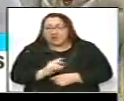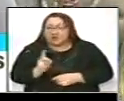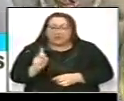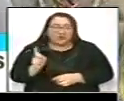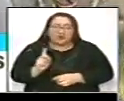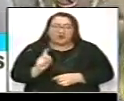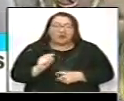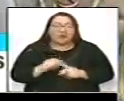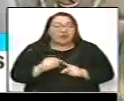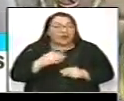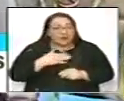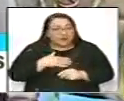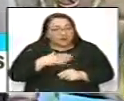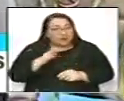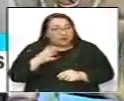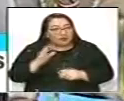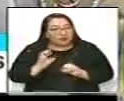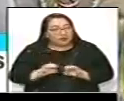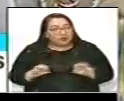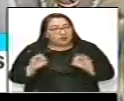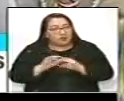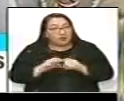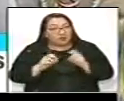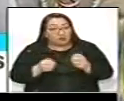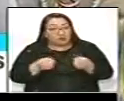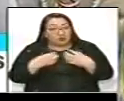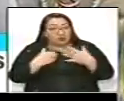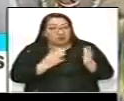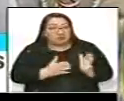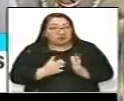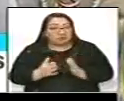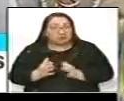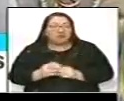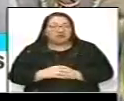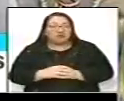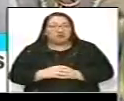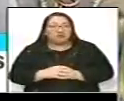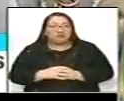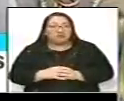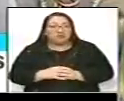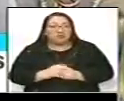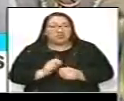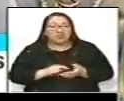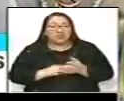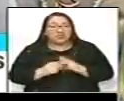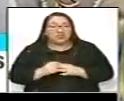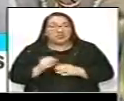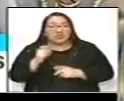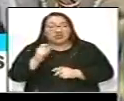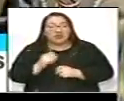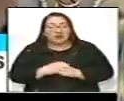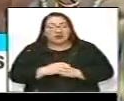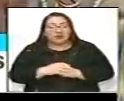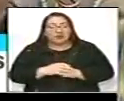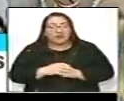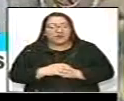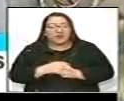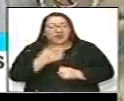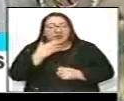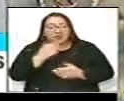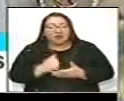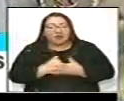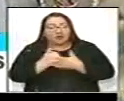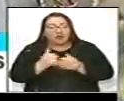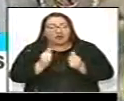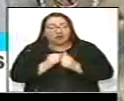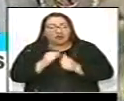me parece clave esto que ustedes plantearon, el rol que juegan los que beneficiaron de